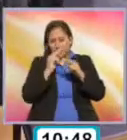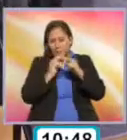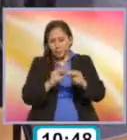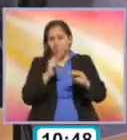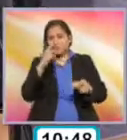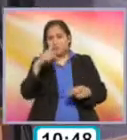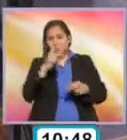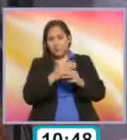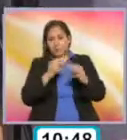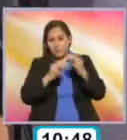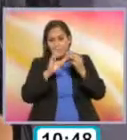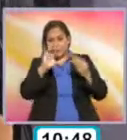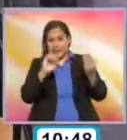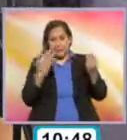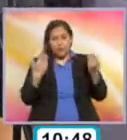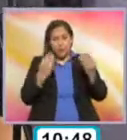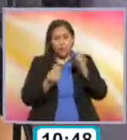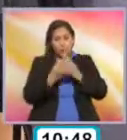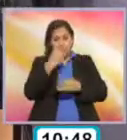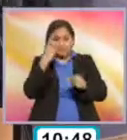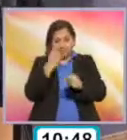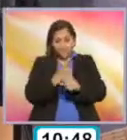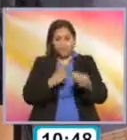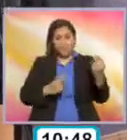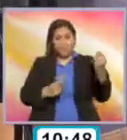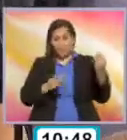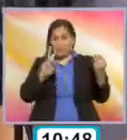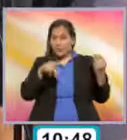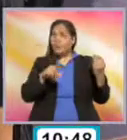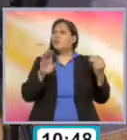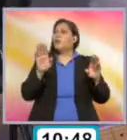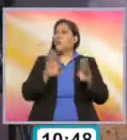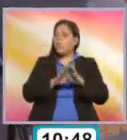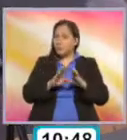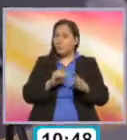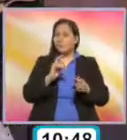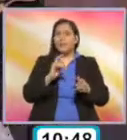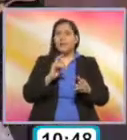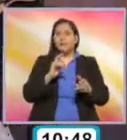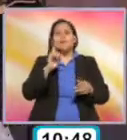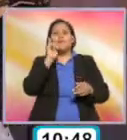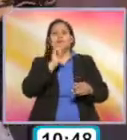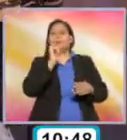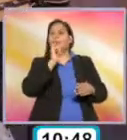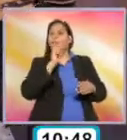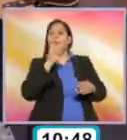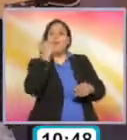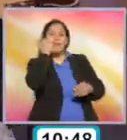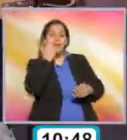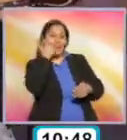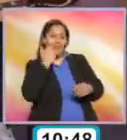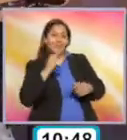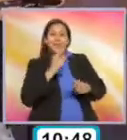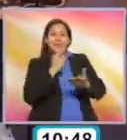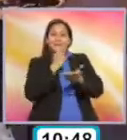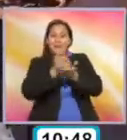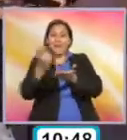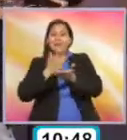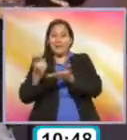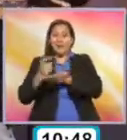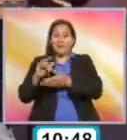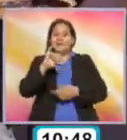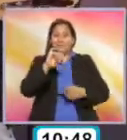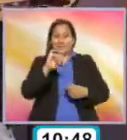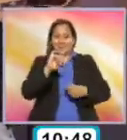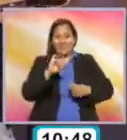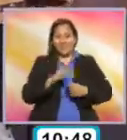material discográfico, que es lo más reciente, lo más nuevo y el primero, o sea, de verdad, ¿cómo le hicieron? ¿Compraron las fans, verdad? No, claro que no. A claro todas que no. sí les pagamos. Oye, Sí,